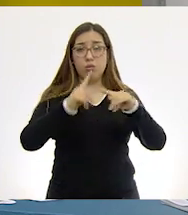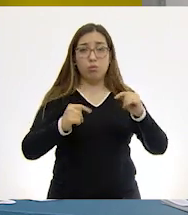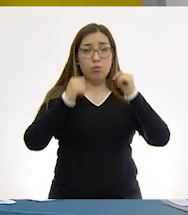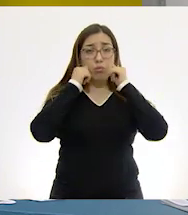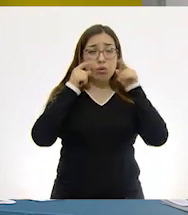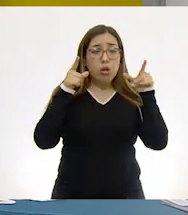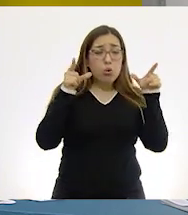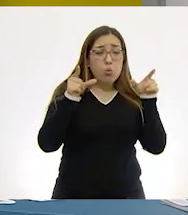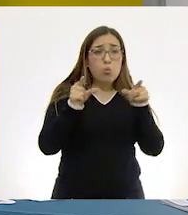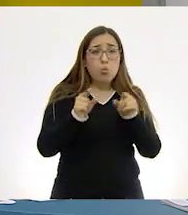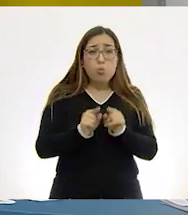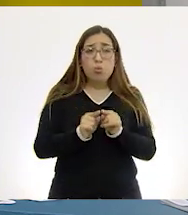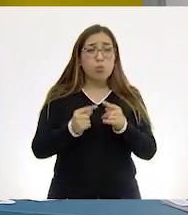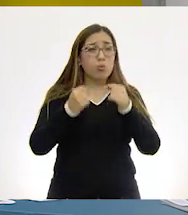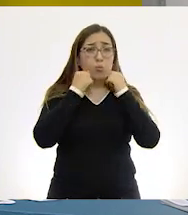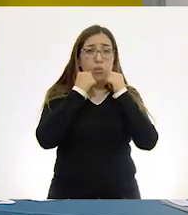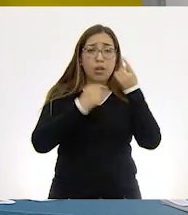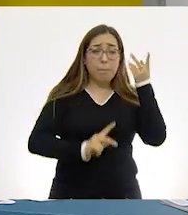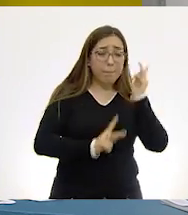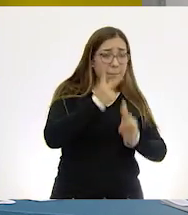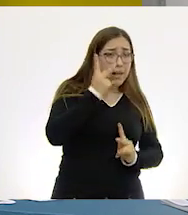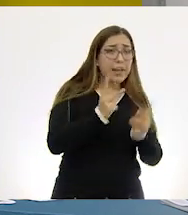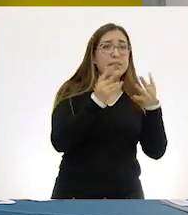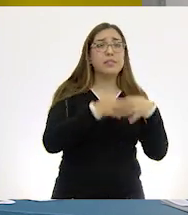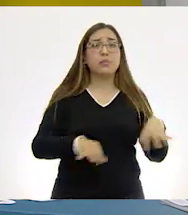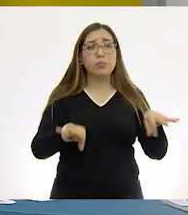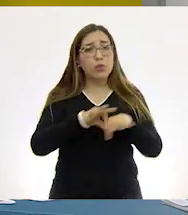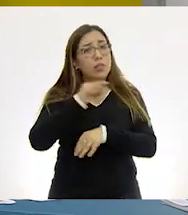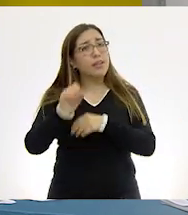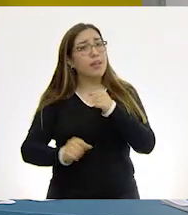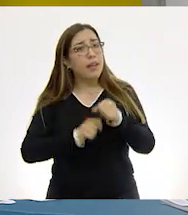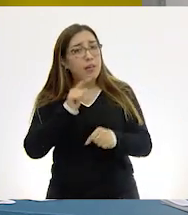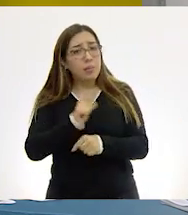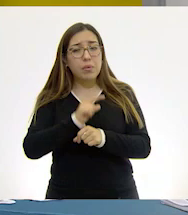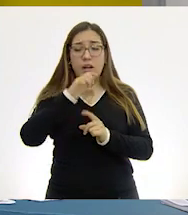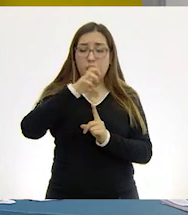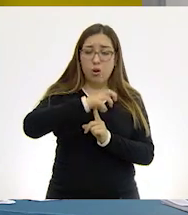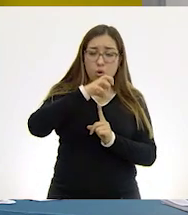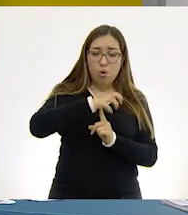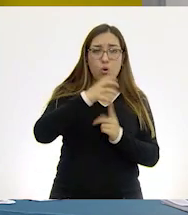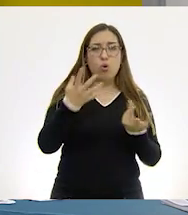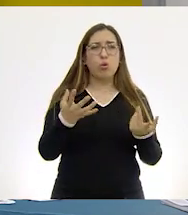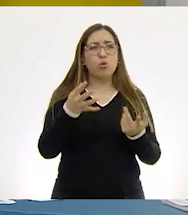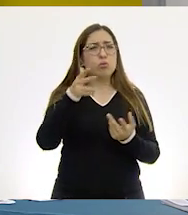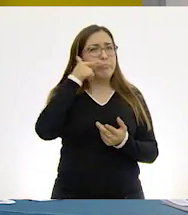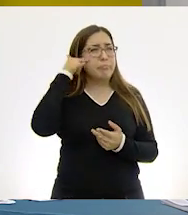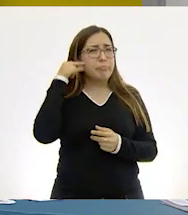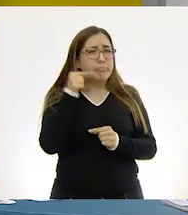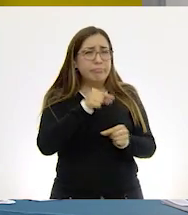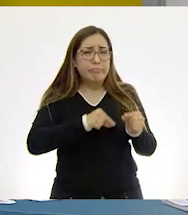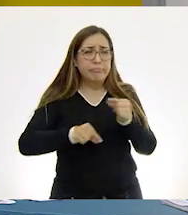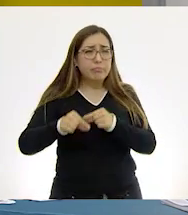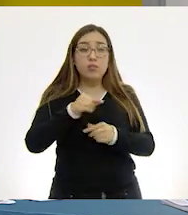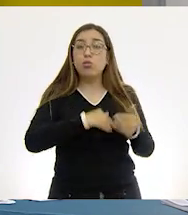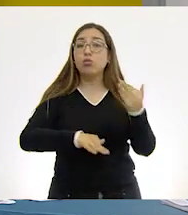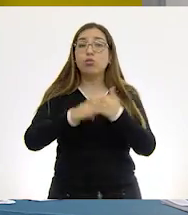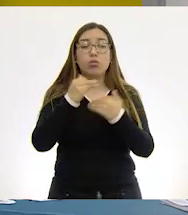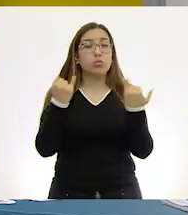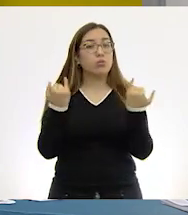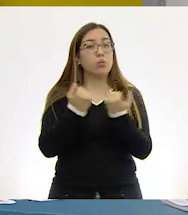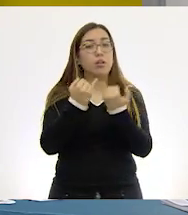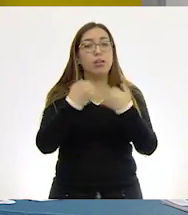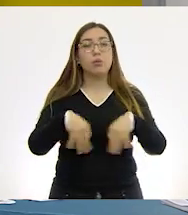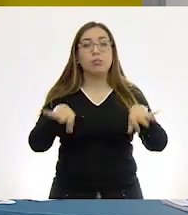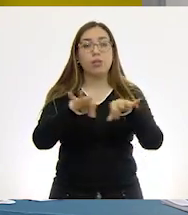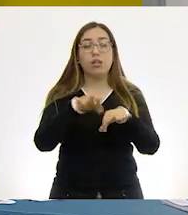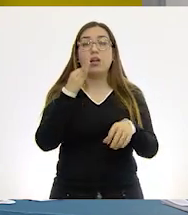son importantes. Plantas, animales, hongos, microorganismos, todos por igual. Así es que los